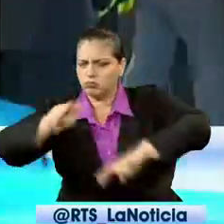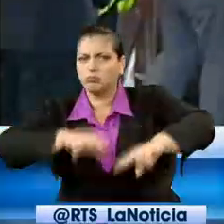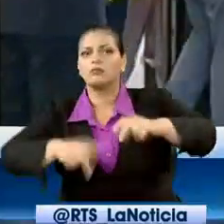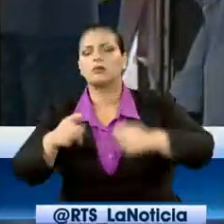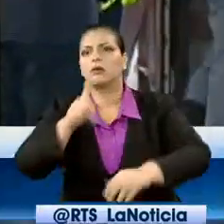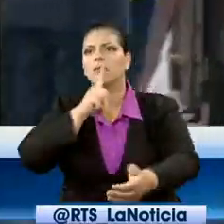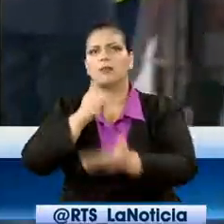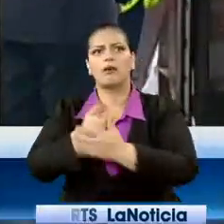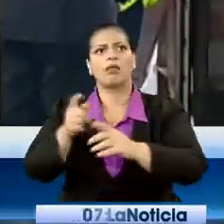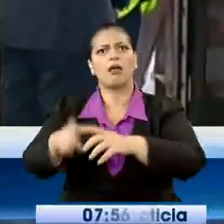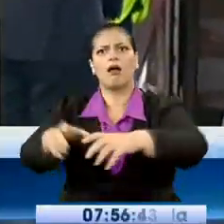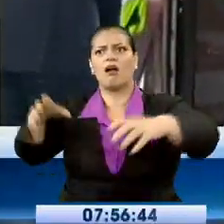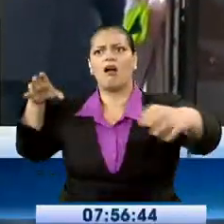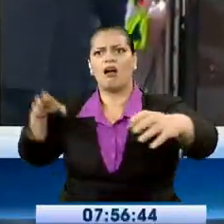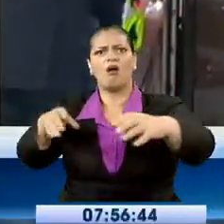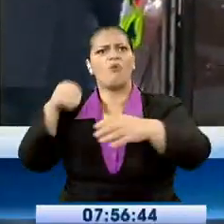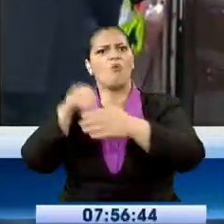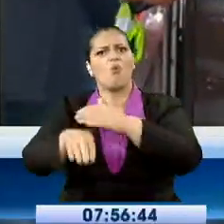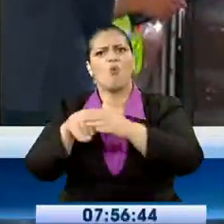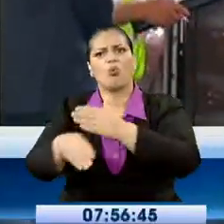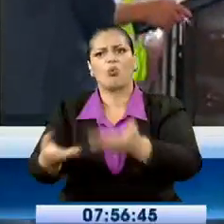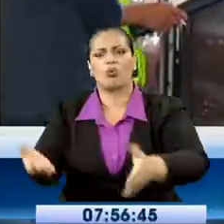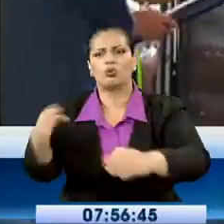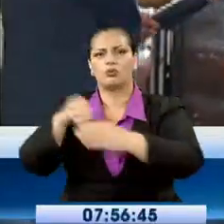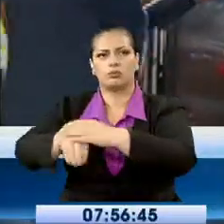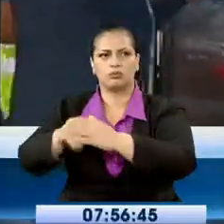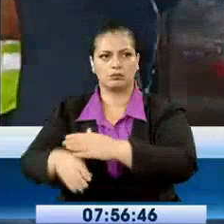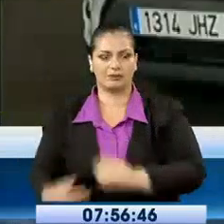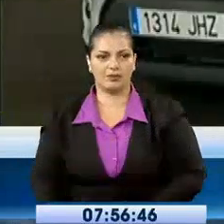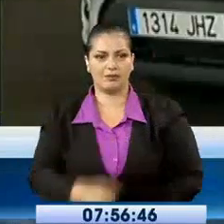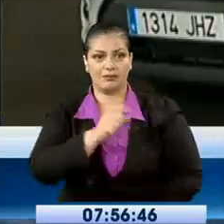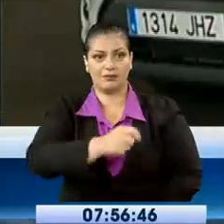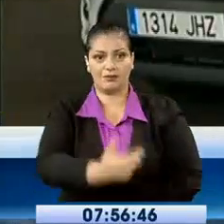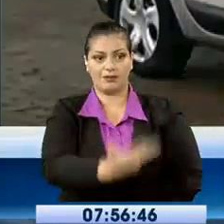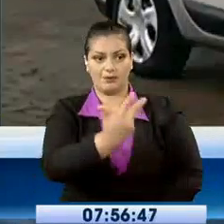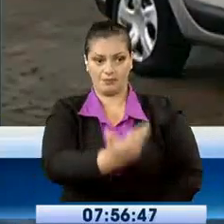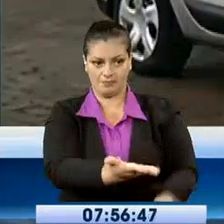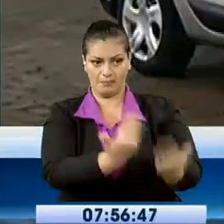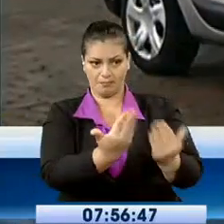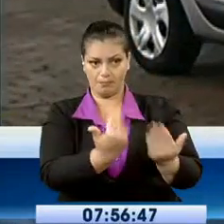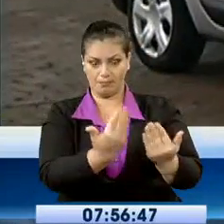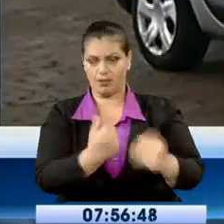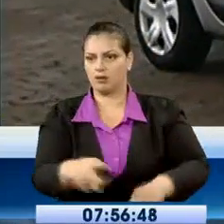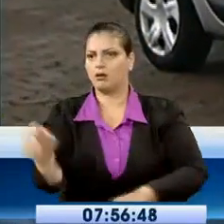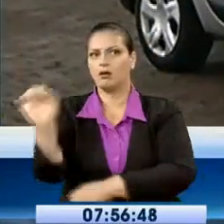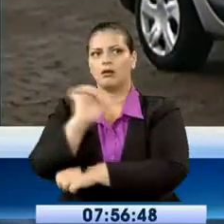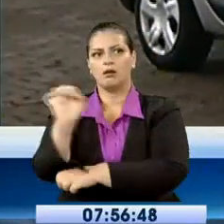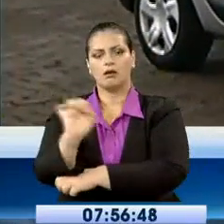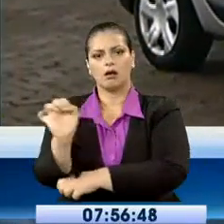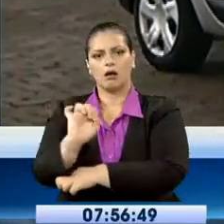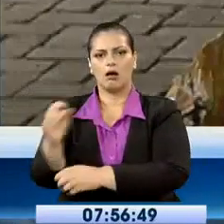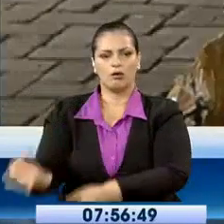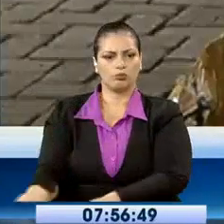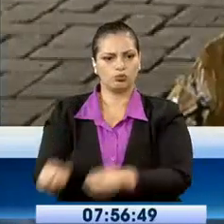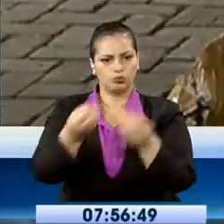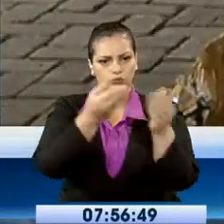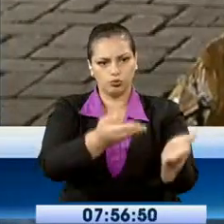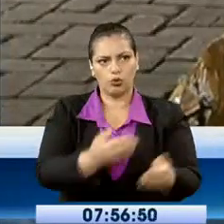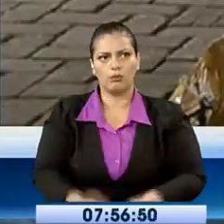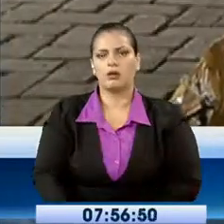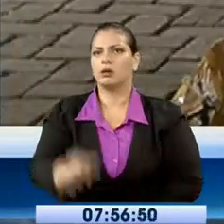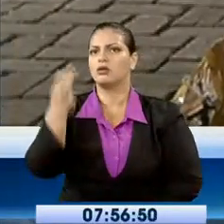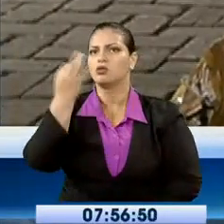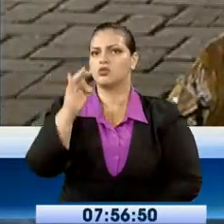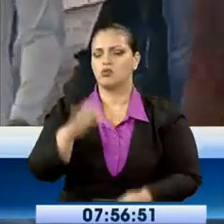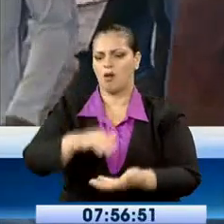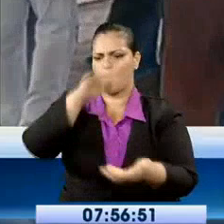entregó las pertenencias a tres de los afectados. Dos contienen vehículos, el otro alrededor de 19 bultos. Hasta el